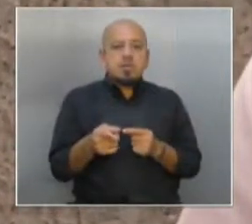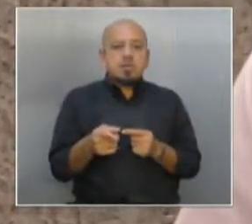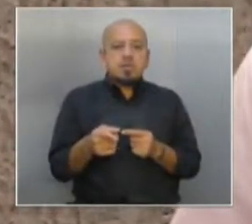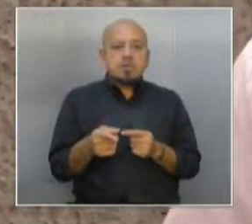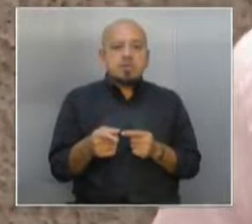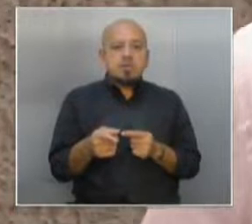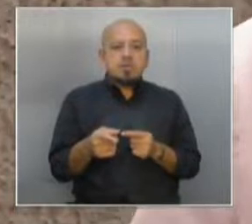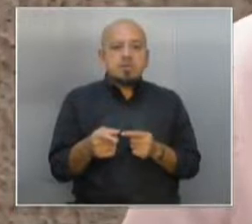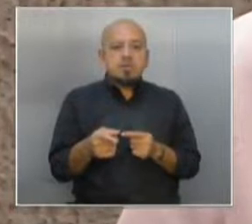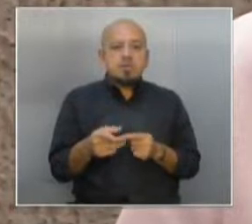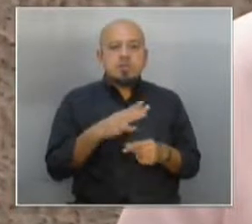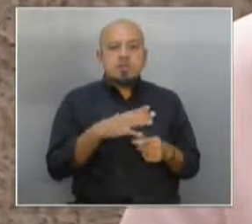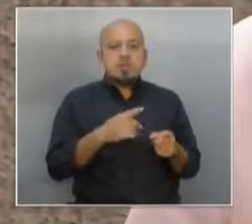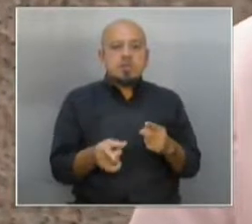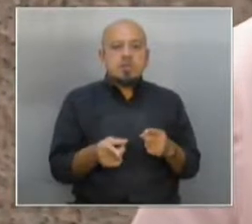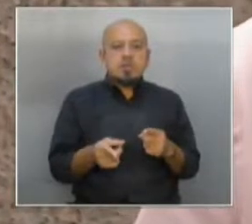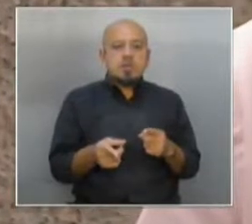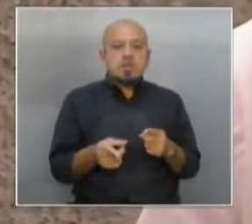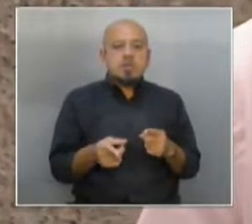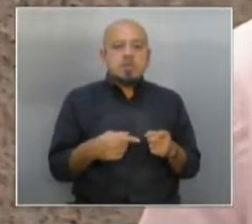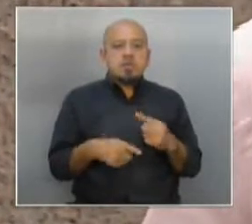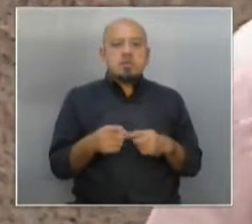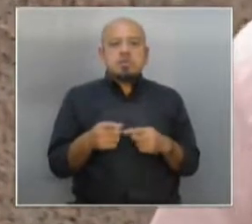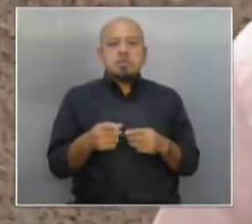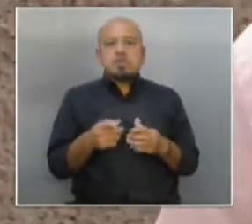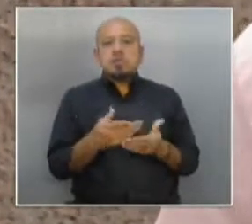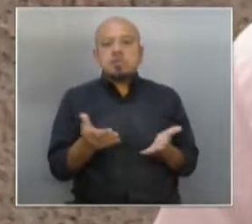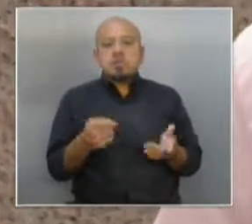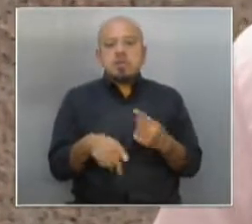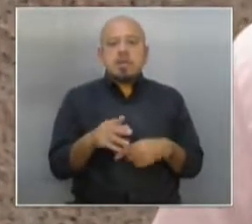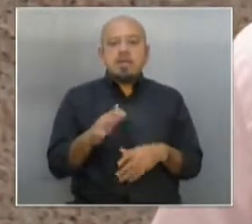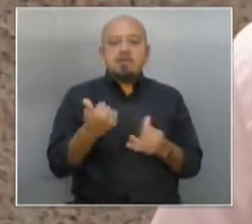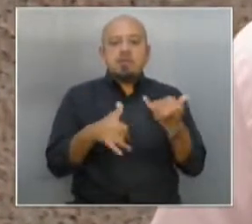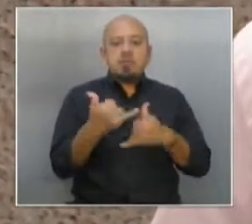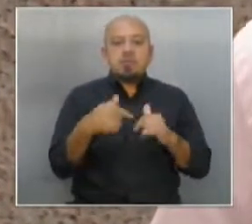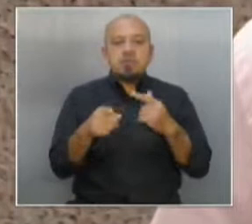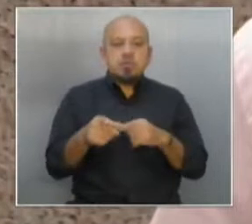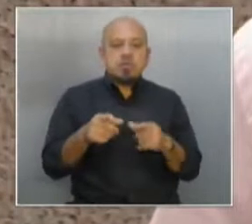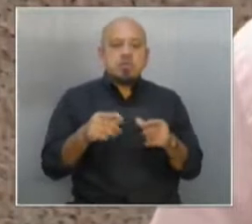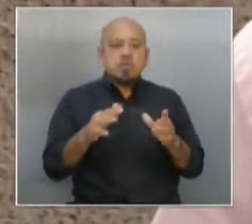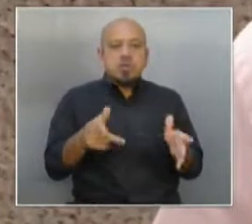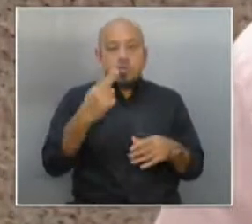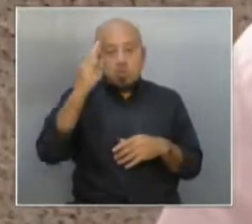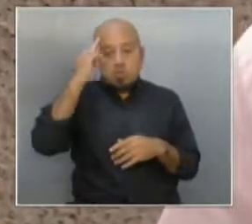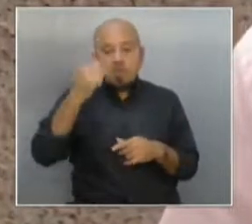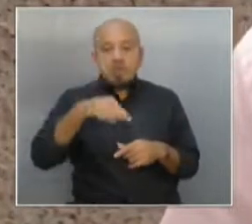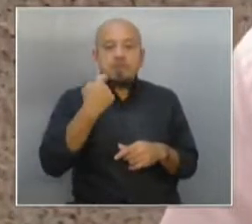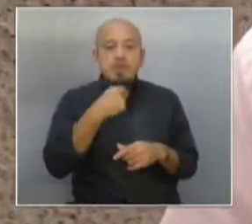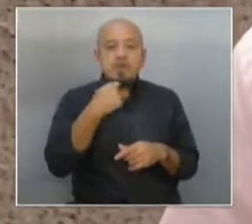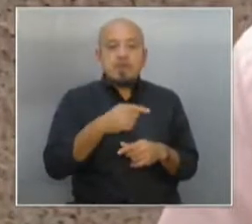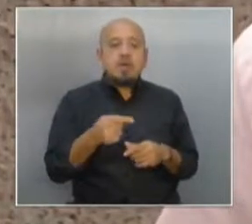bueno, un poco había quedado huérfano de ese tipo de análisis el ecosistema de medios uruguayo.